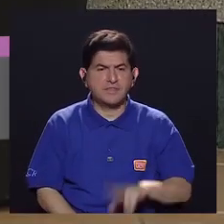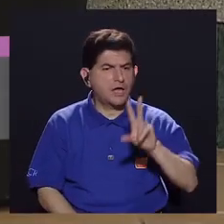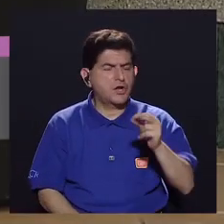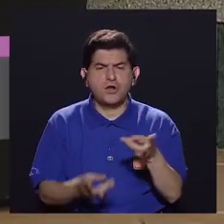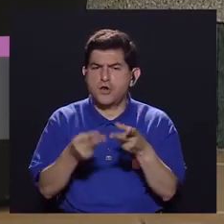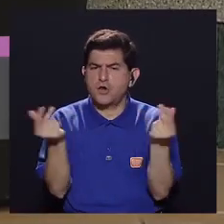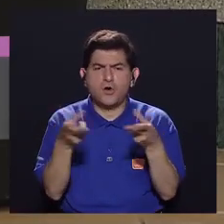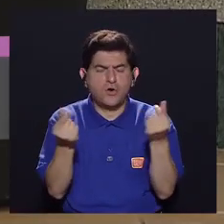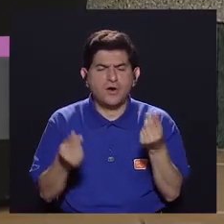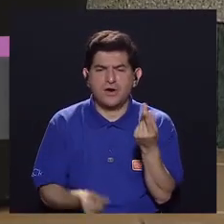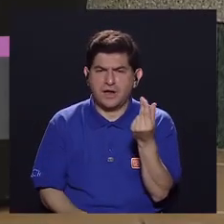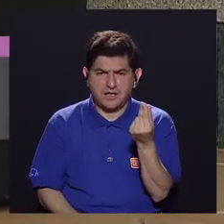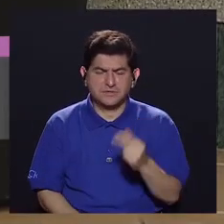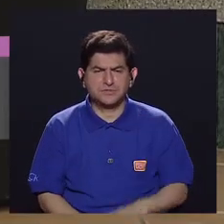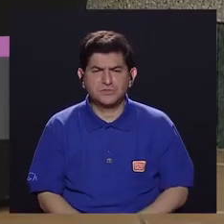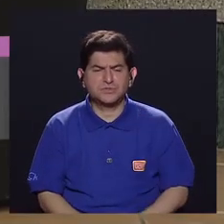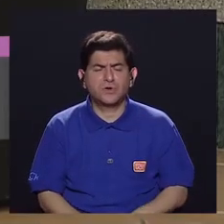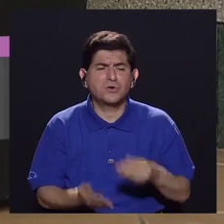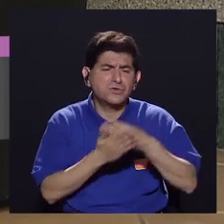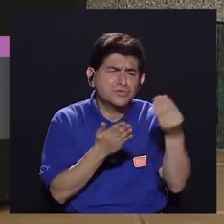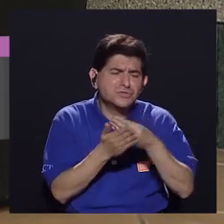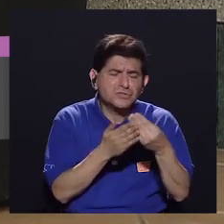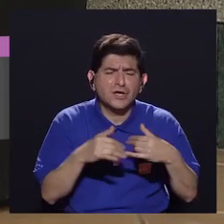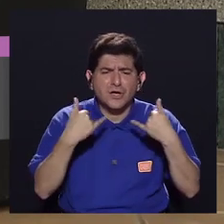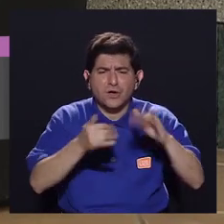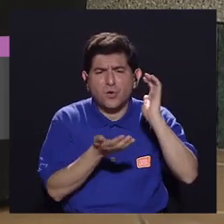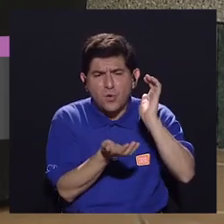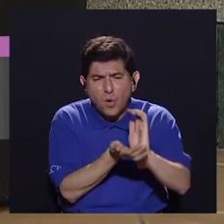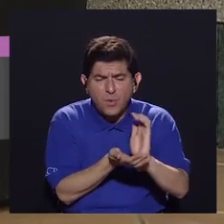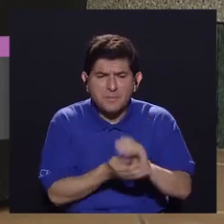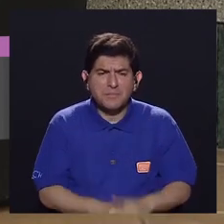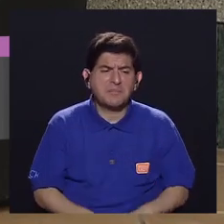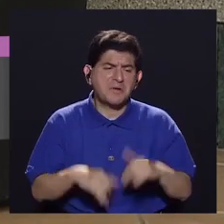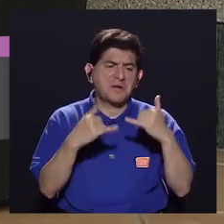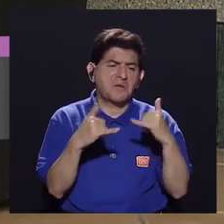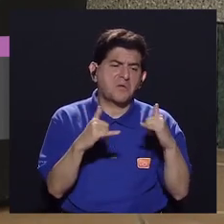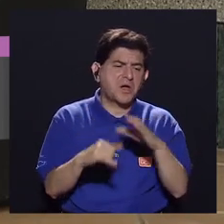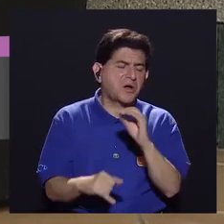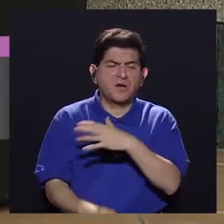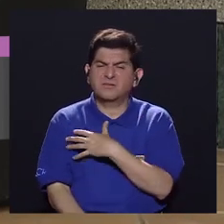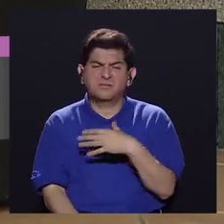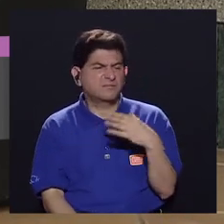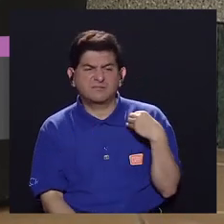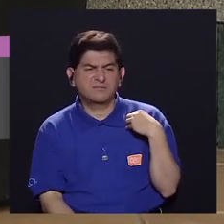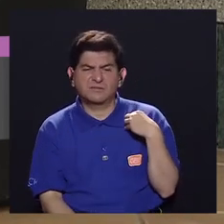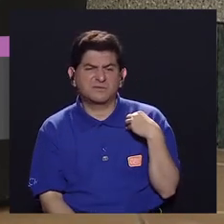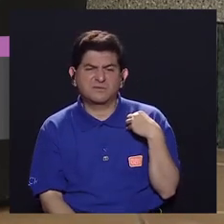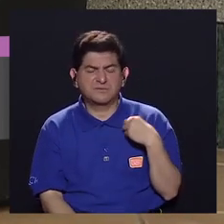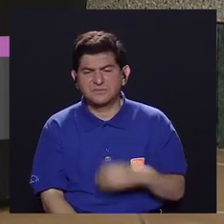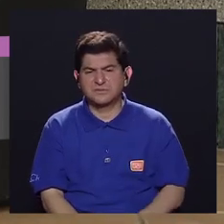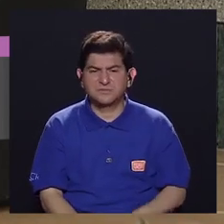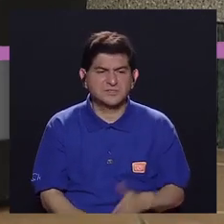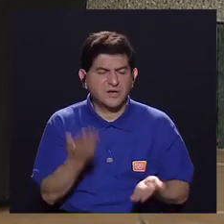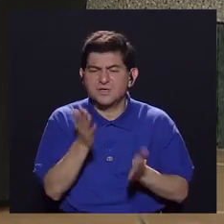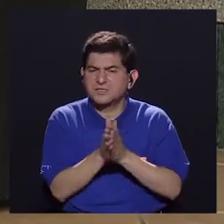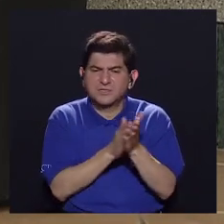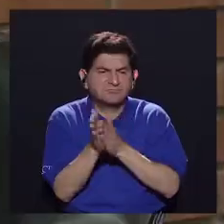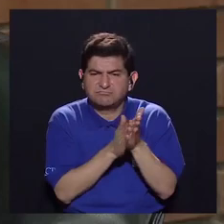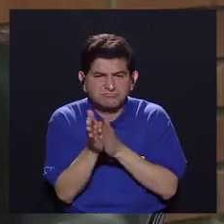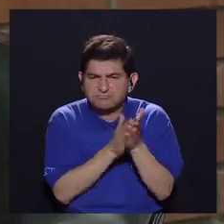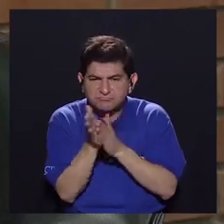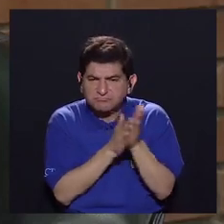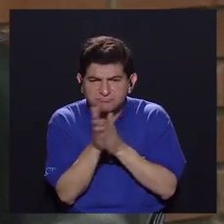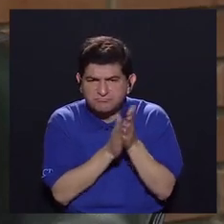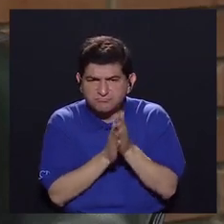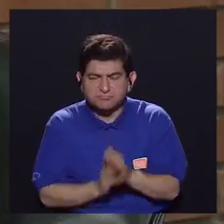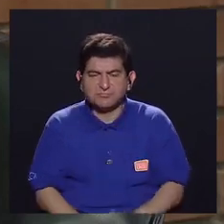actividad básica y no hace falta gastar dinero, porque a veces se compran muchos juguetes y lo que usted ha dicho, o juegan un rato o no les gusta o no